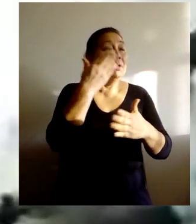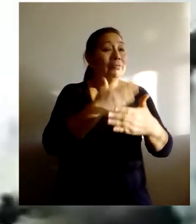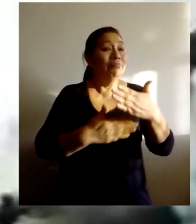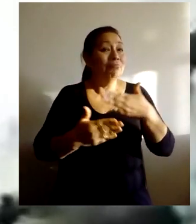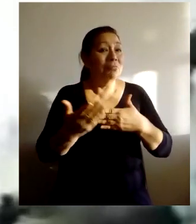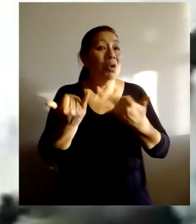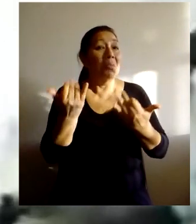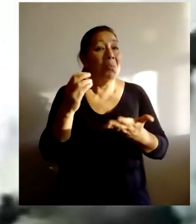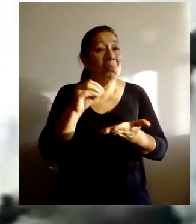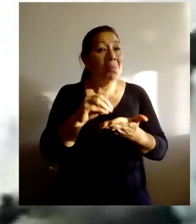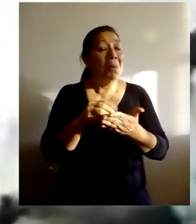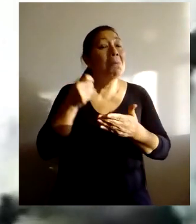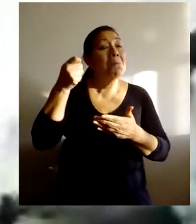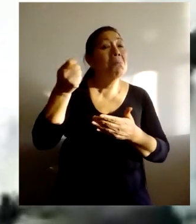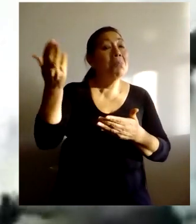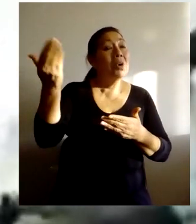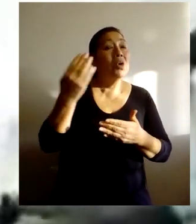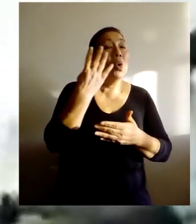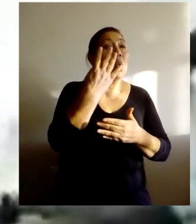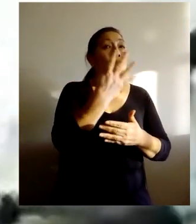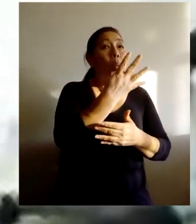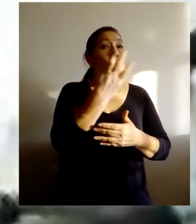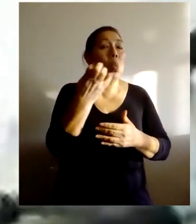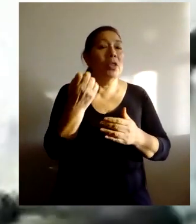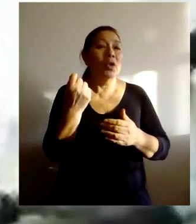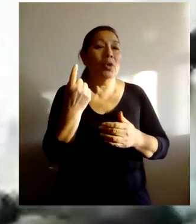65% de incapacidad, arroja como pensión